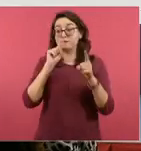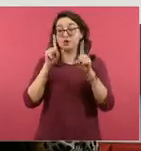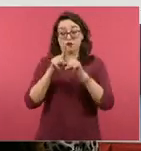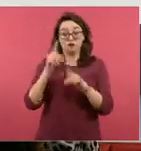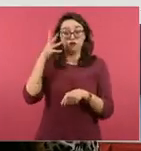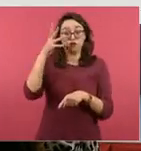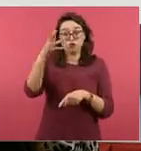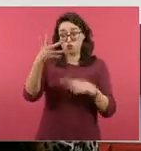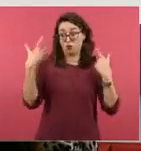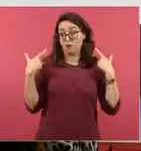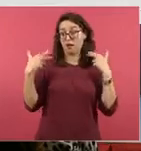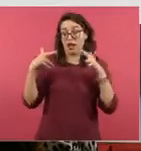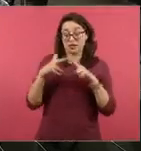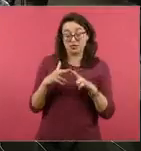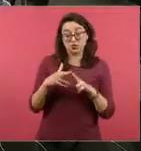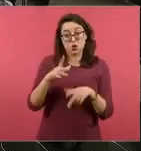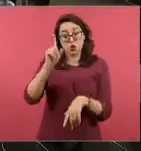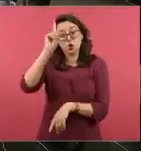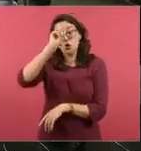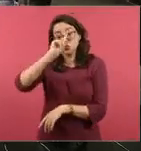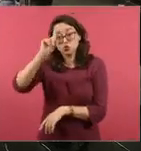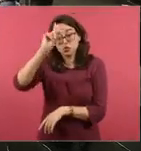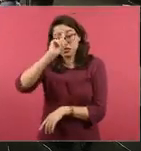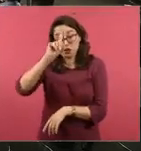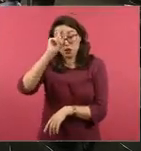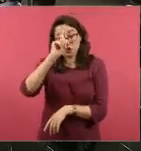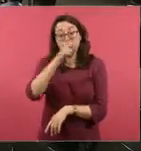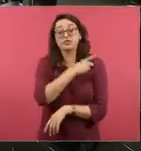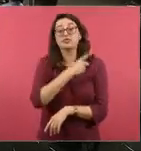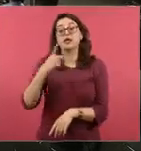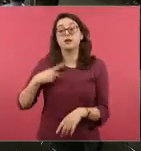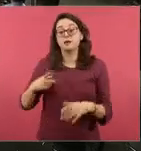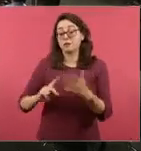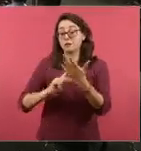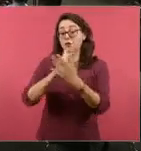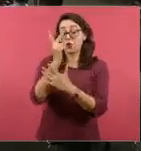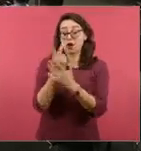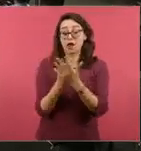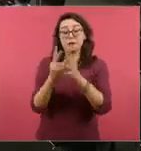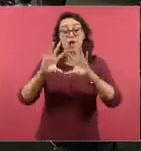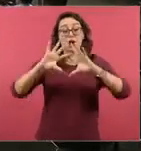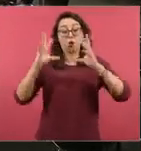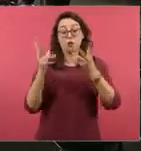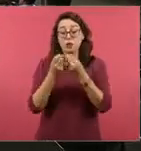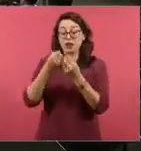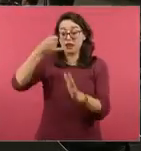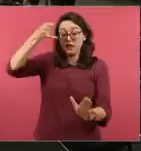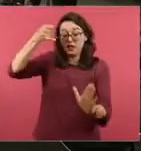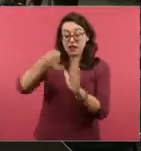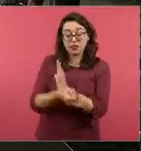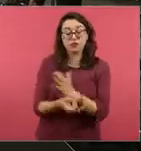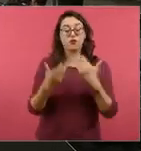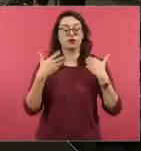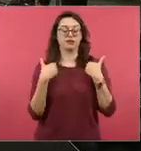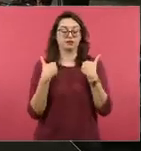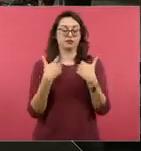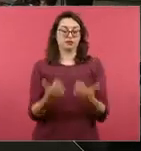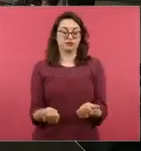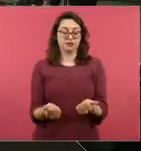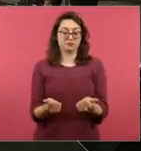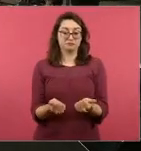normales. Hay que ver la complejidad de lo que aquí queda representado en un esquema. Es un